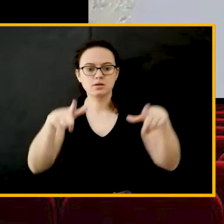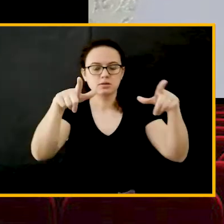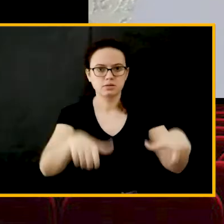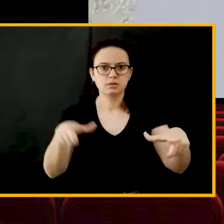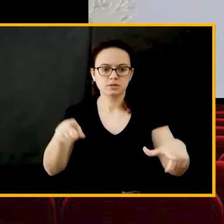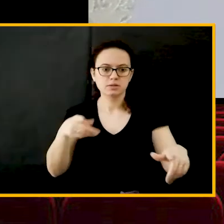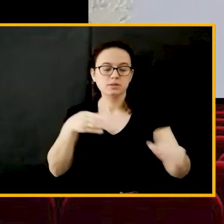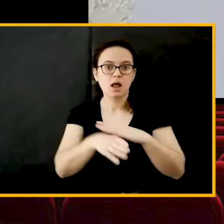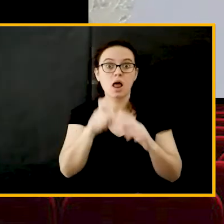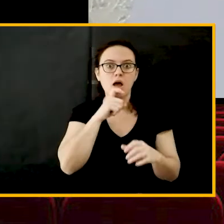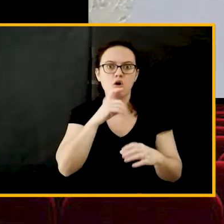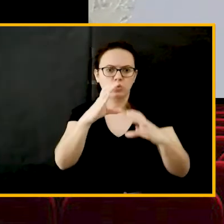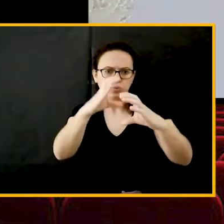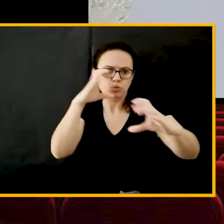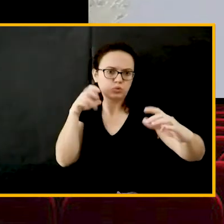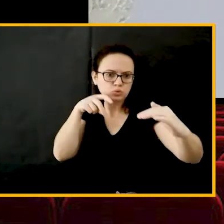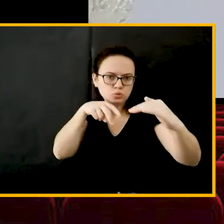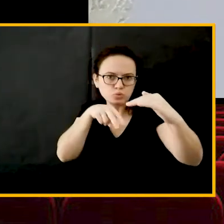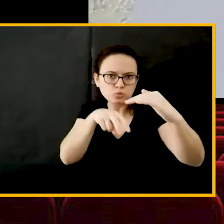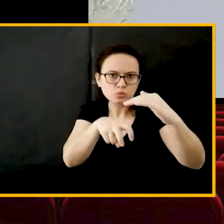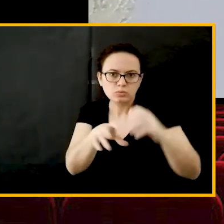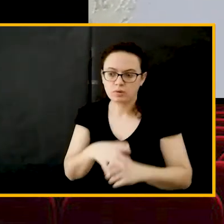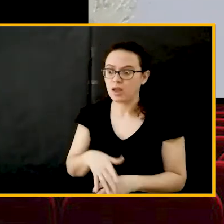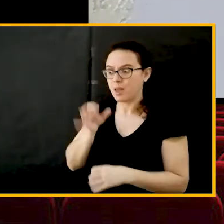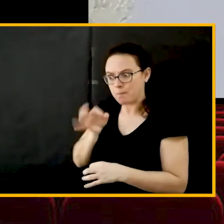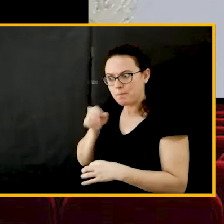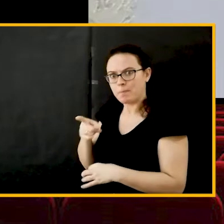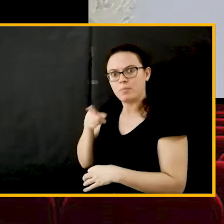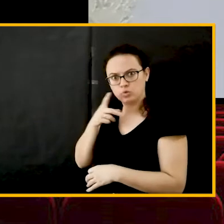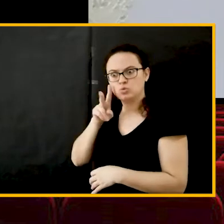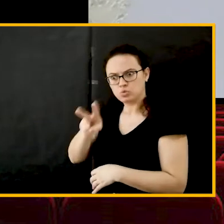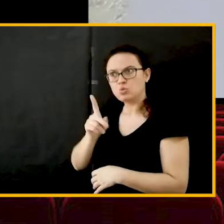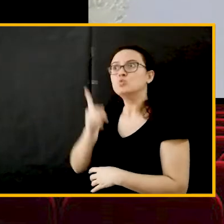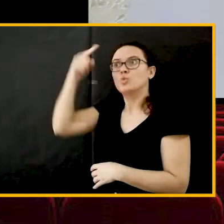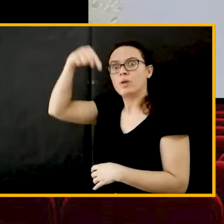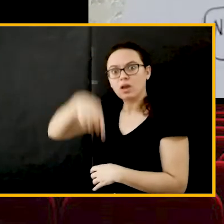conducto. ¿De verdad que estabas viendo sube aquí? Hace mucho calor, ¿verdad?